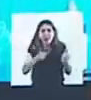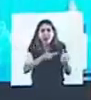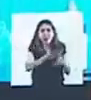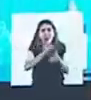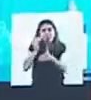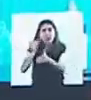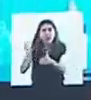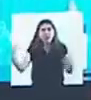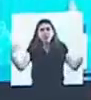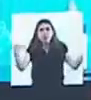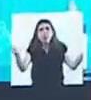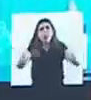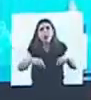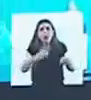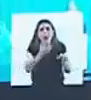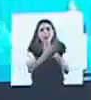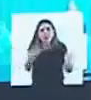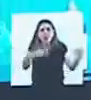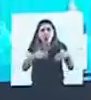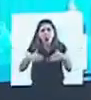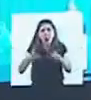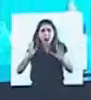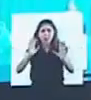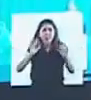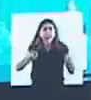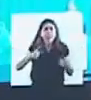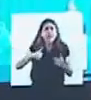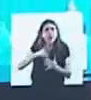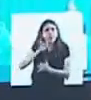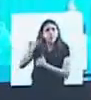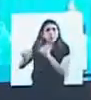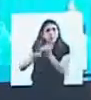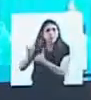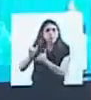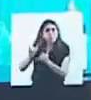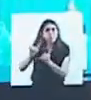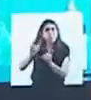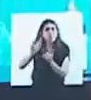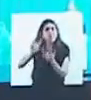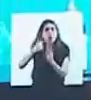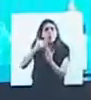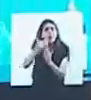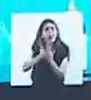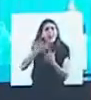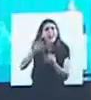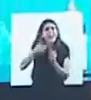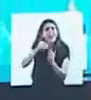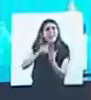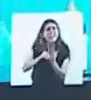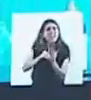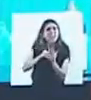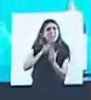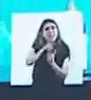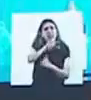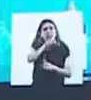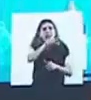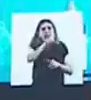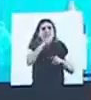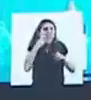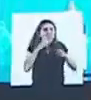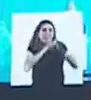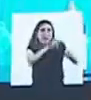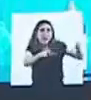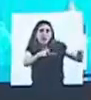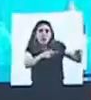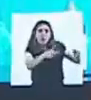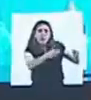con apelar a los testeos y a la responsabilidad individual no alcanza. ¿Por qué? Porque ya pasó en otros países,